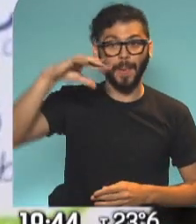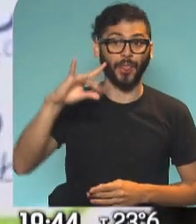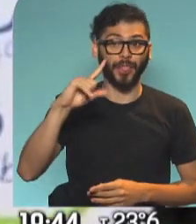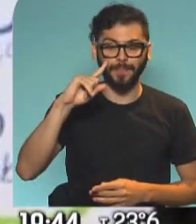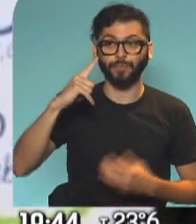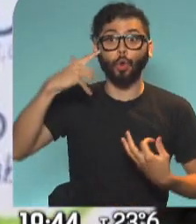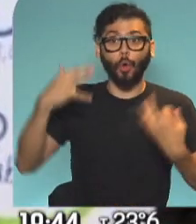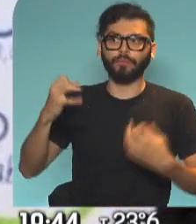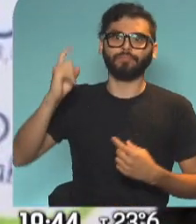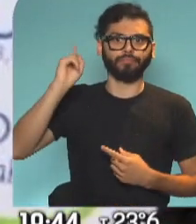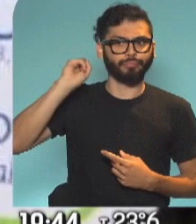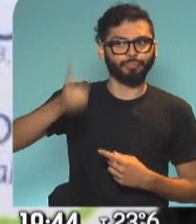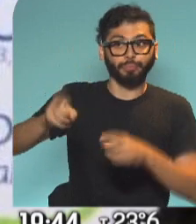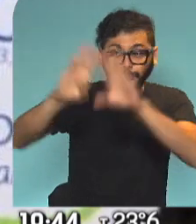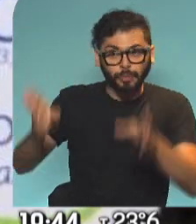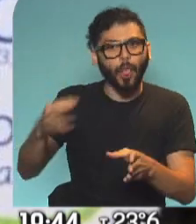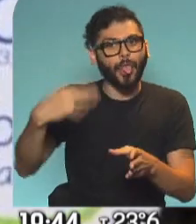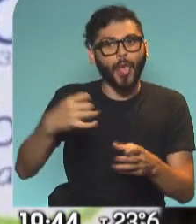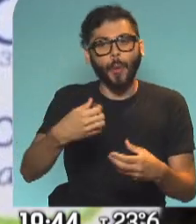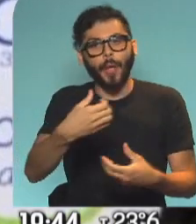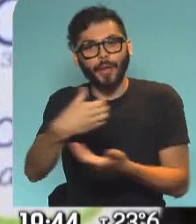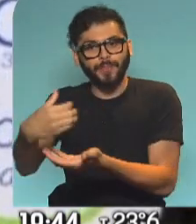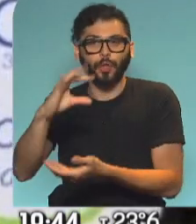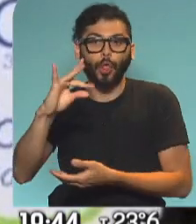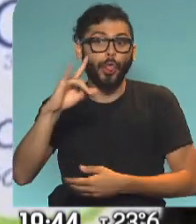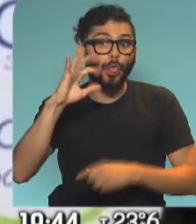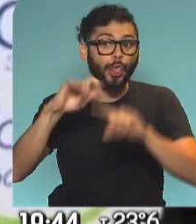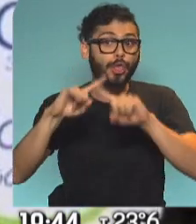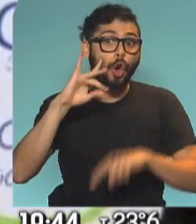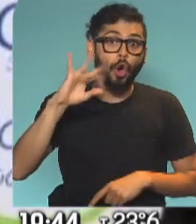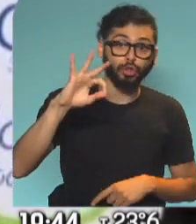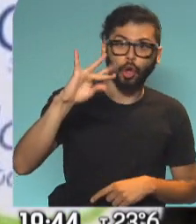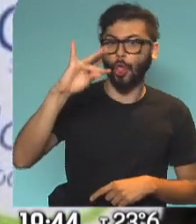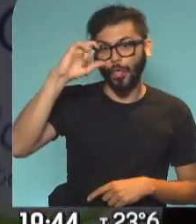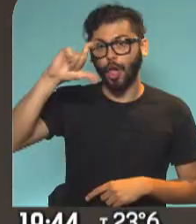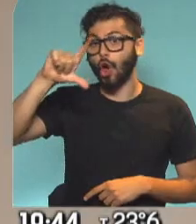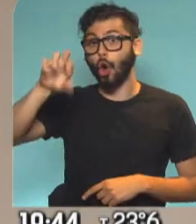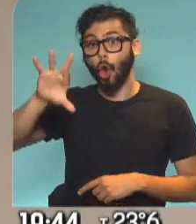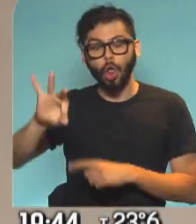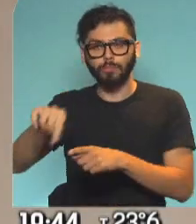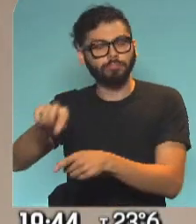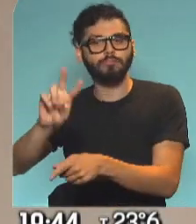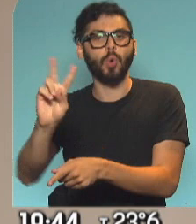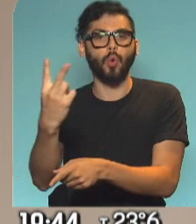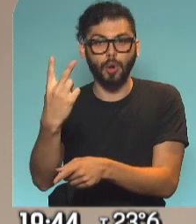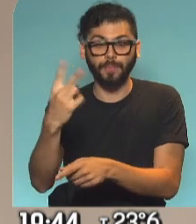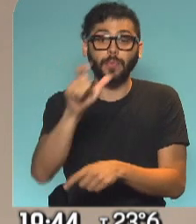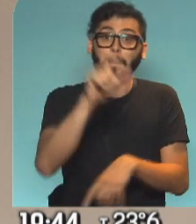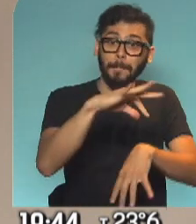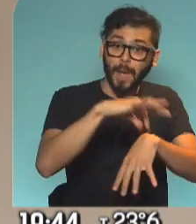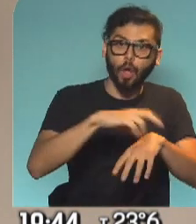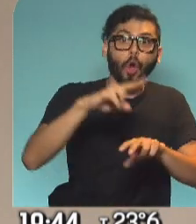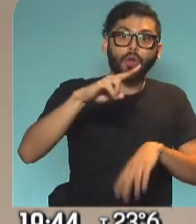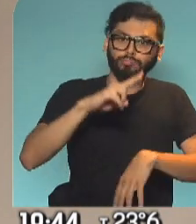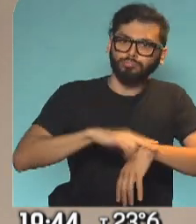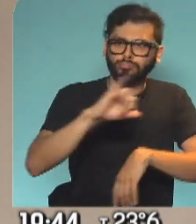a darle dióxido de cloro falleció hoy. El médico que le recomendó justamente que tome